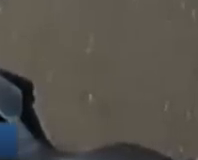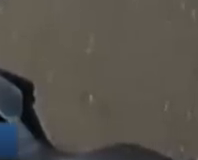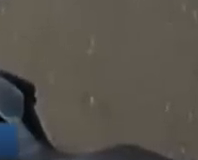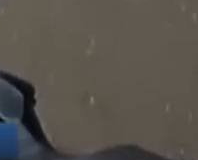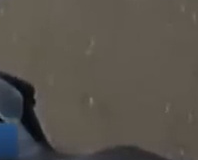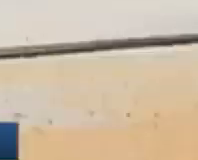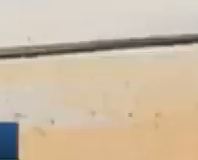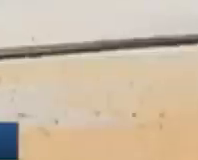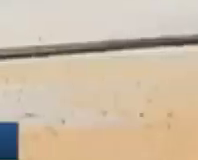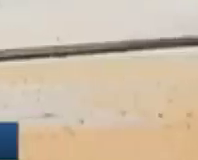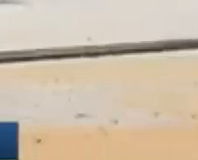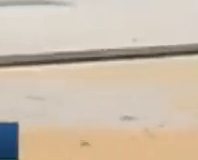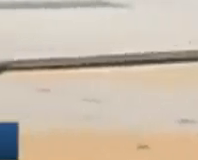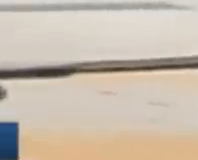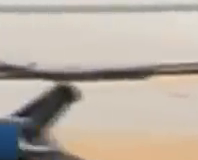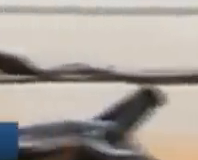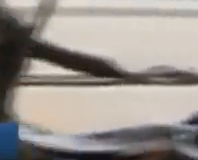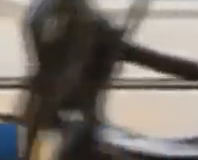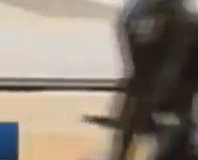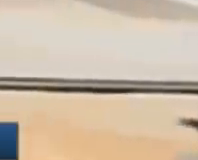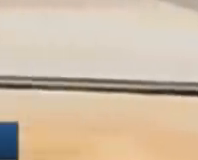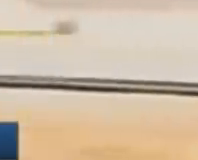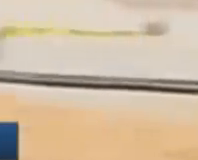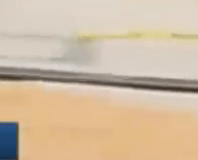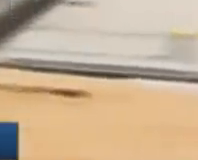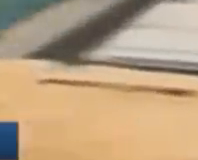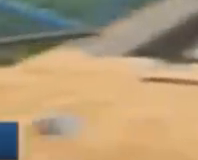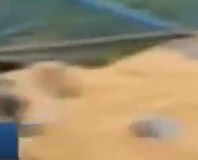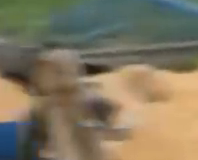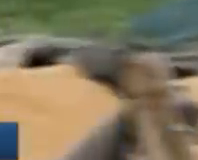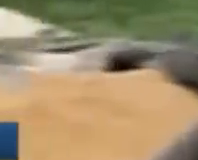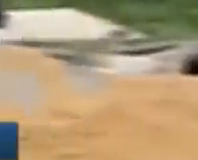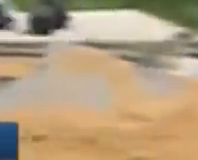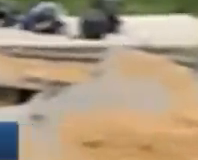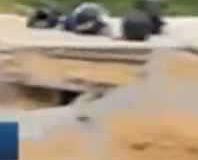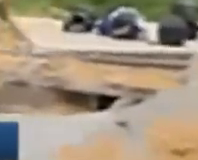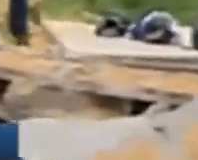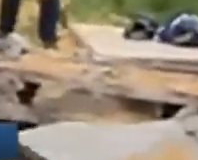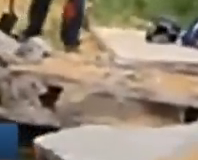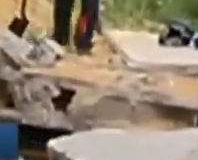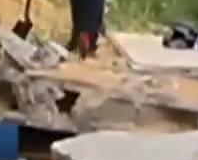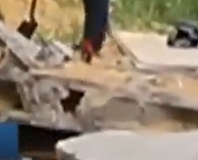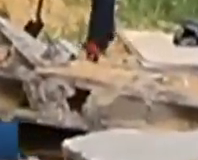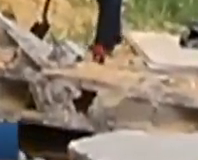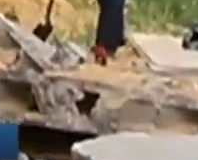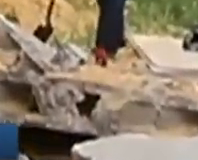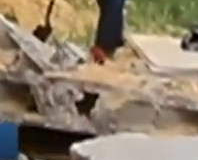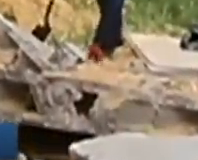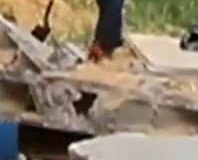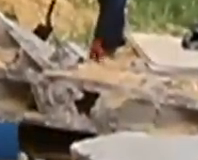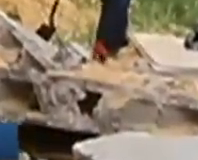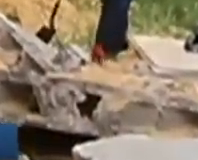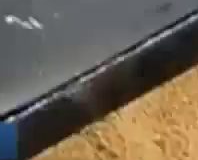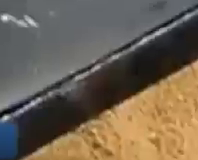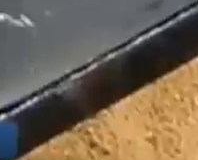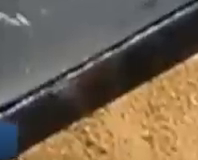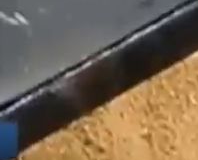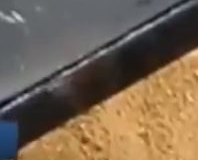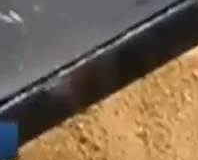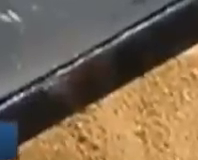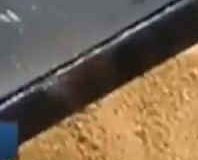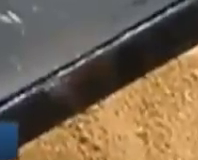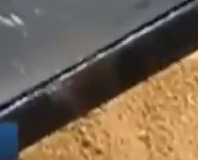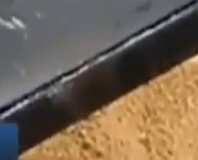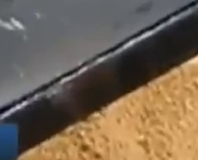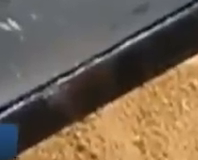Cabezal que transportaba una carga de soya cae de paso elevado y cae de paso elevado sobre